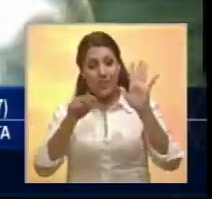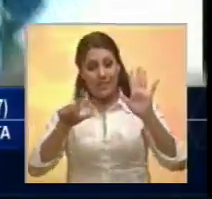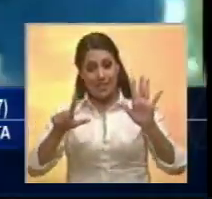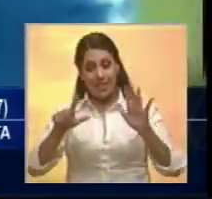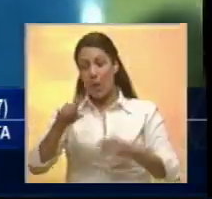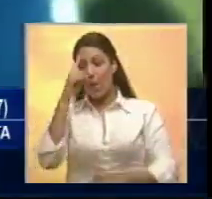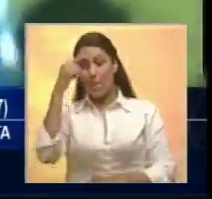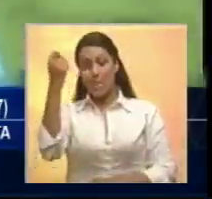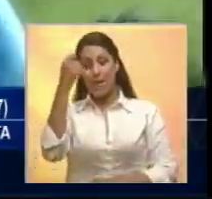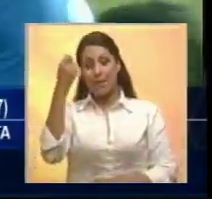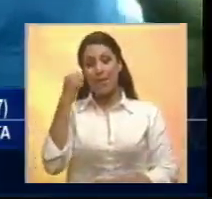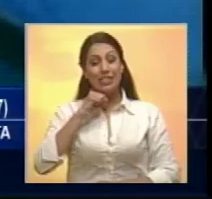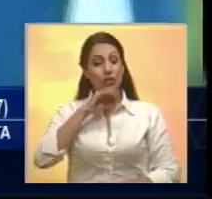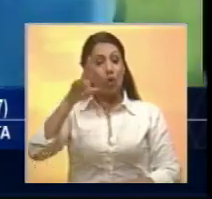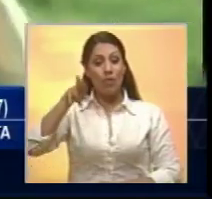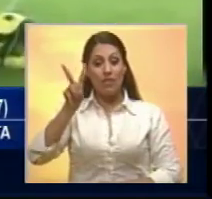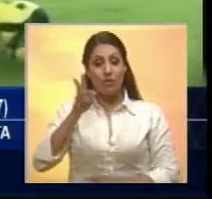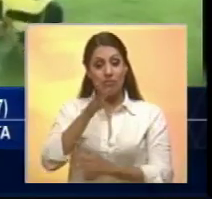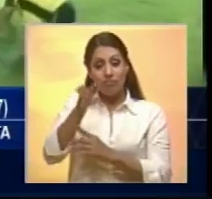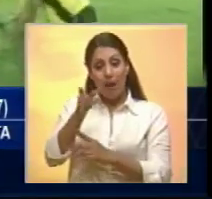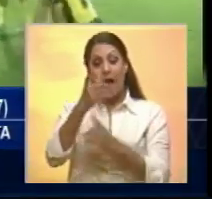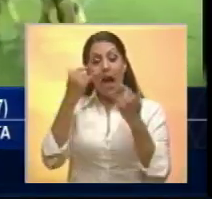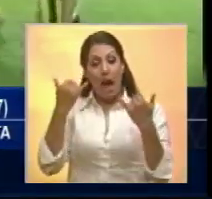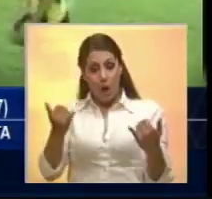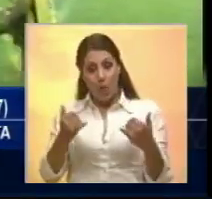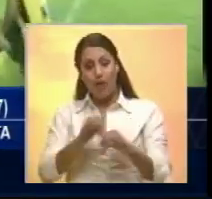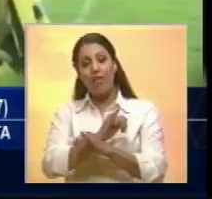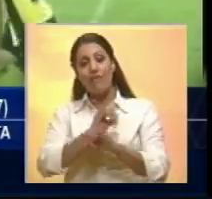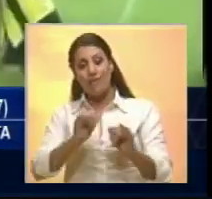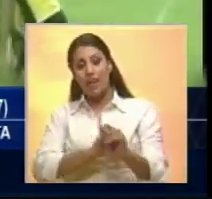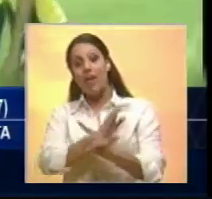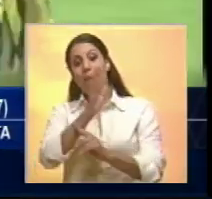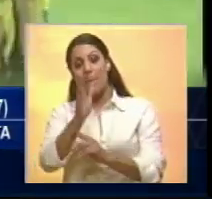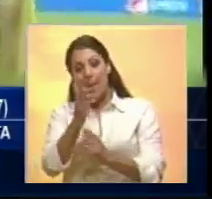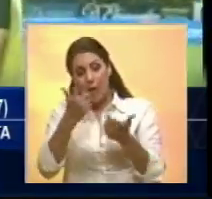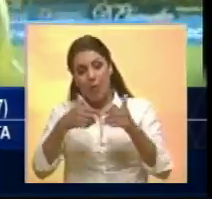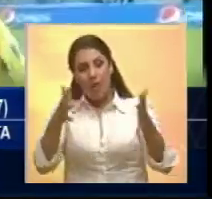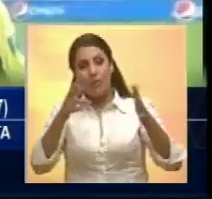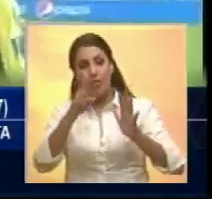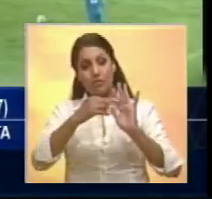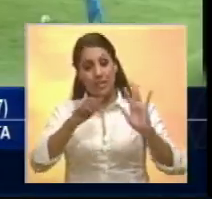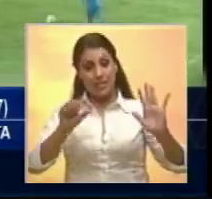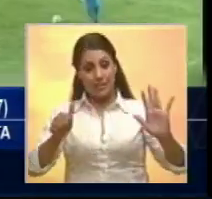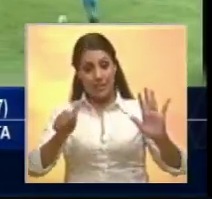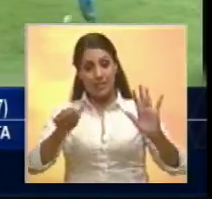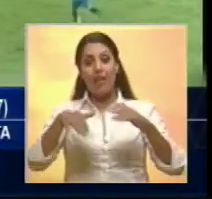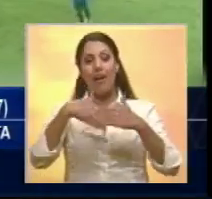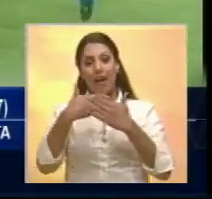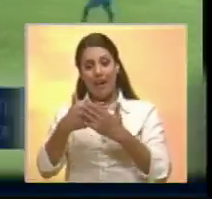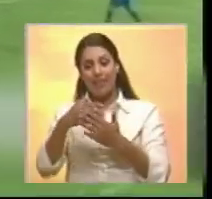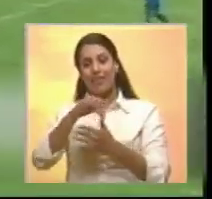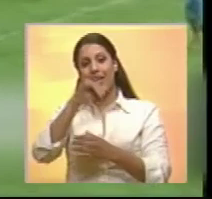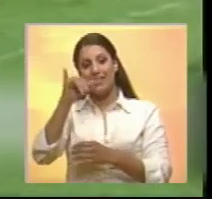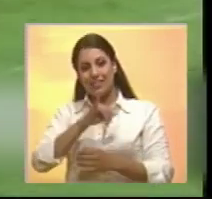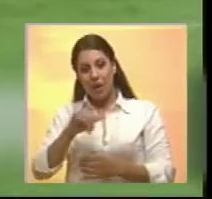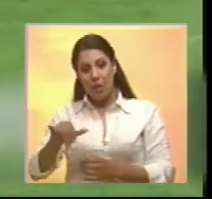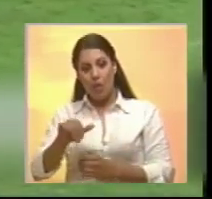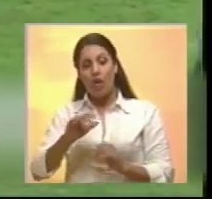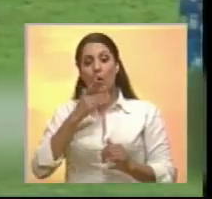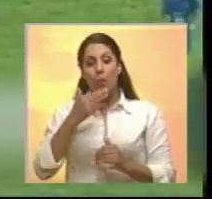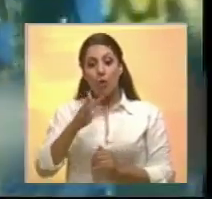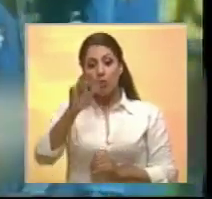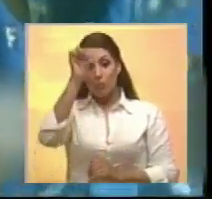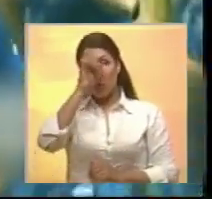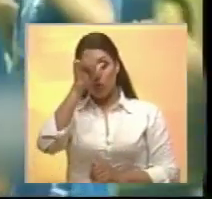por primera vez en su historia. Ahora definirán el campeón de la temporada 2016 ante el Zamora desde el